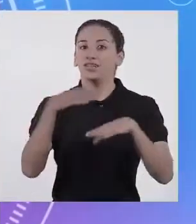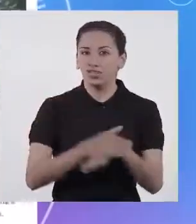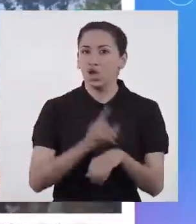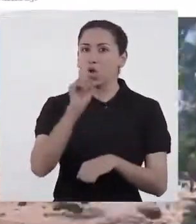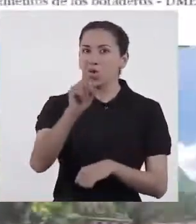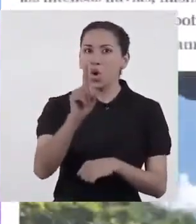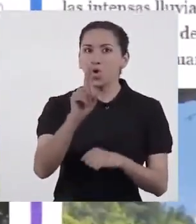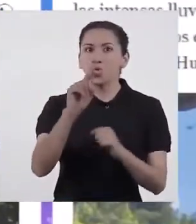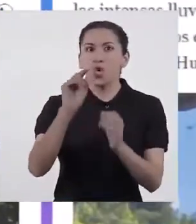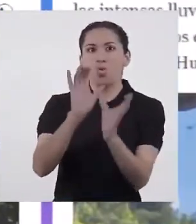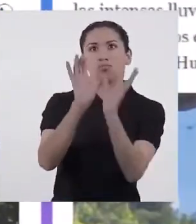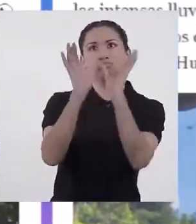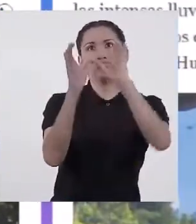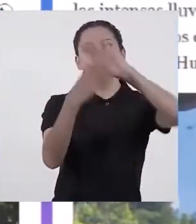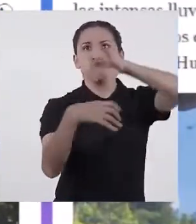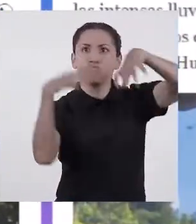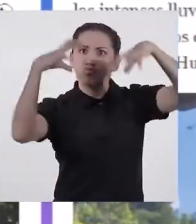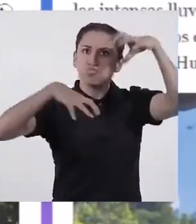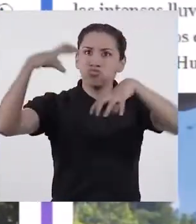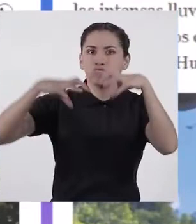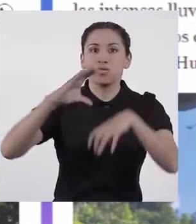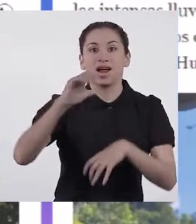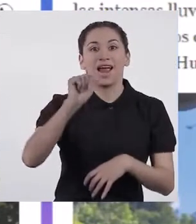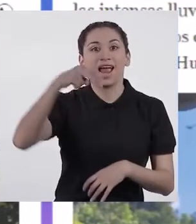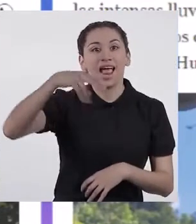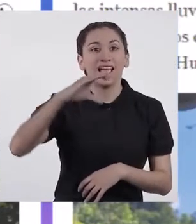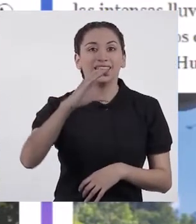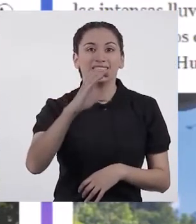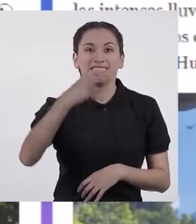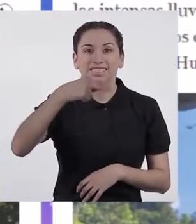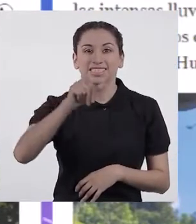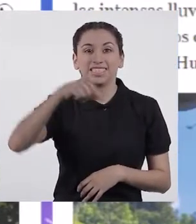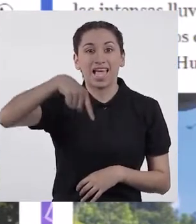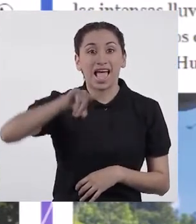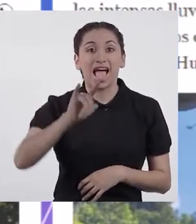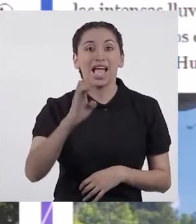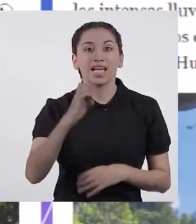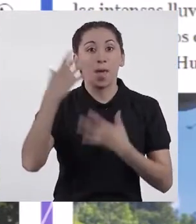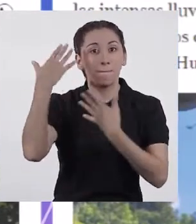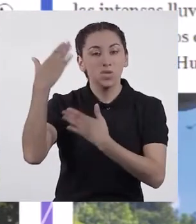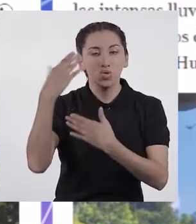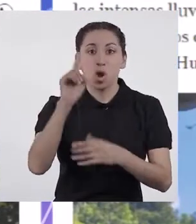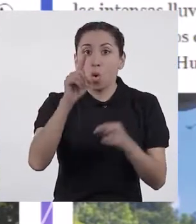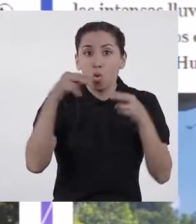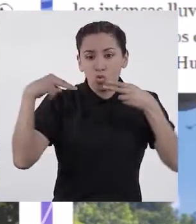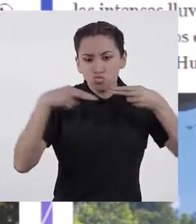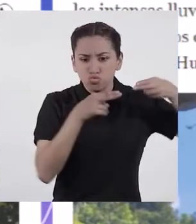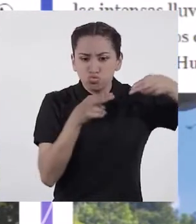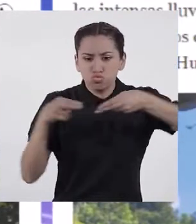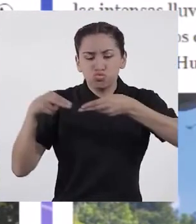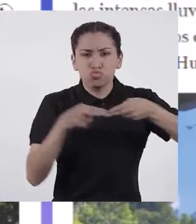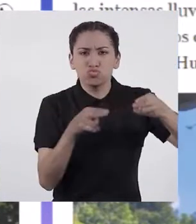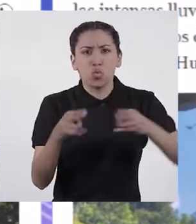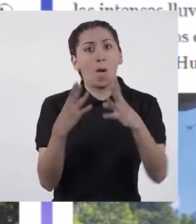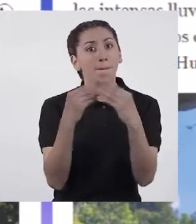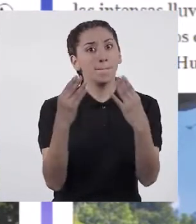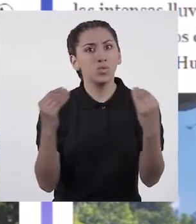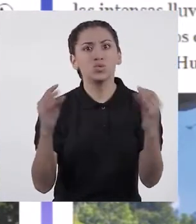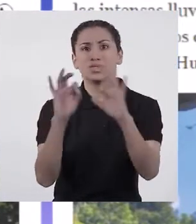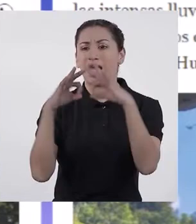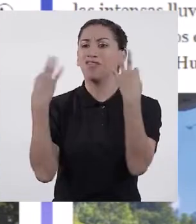Sobre un fenómeno natural en Canchaque, Piura. Hubo un huaico que dejó afectadas a